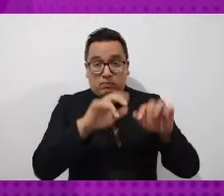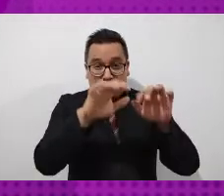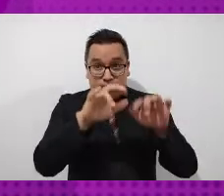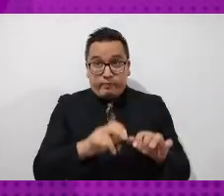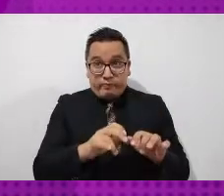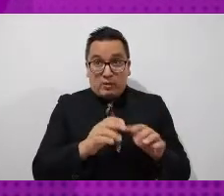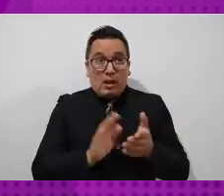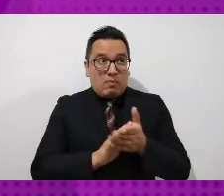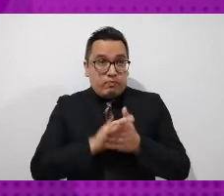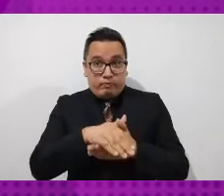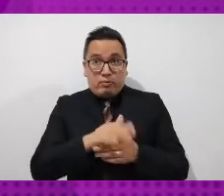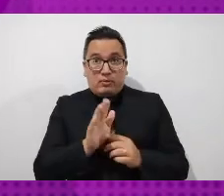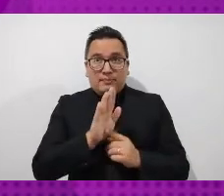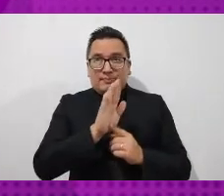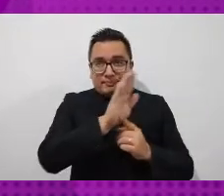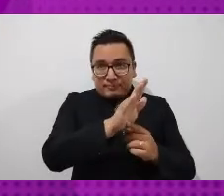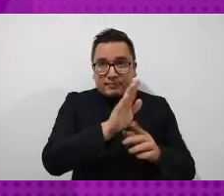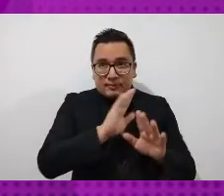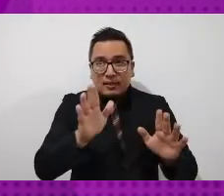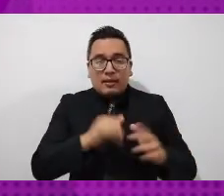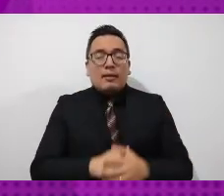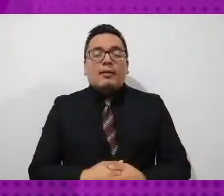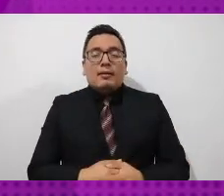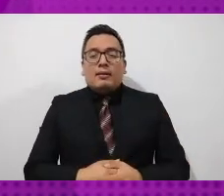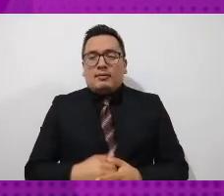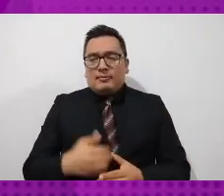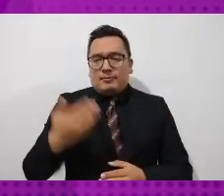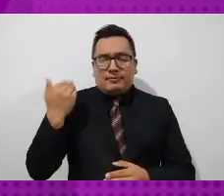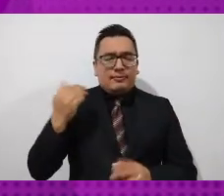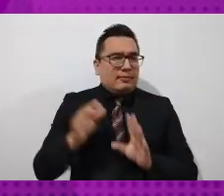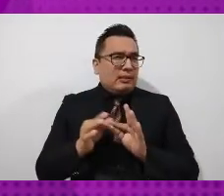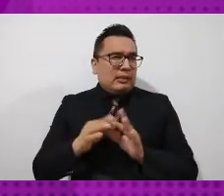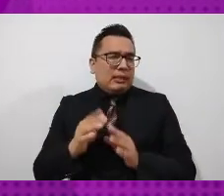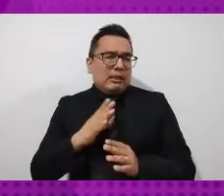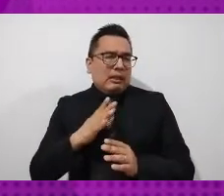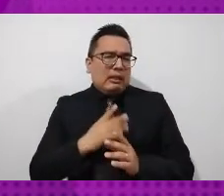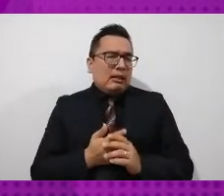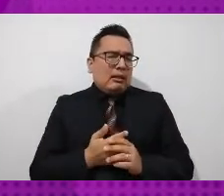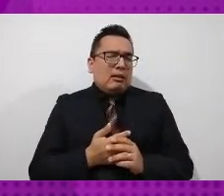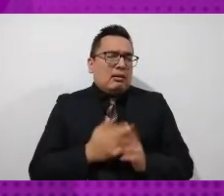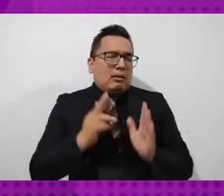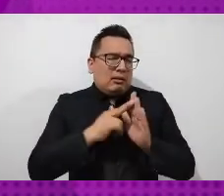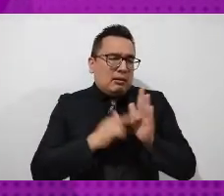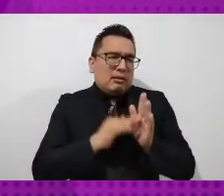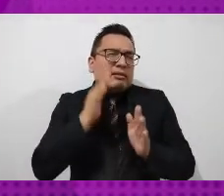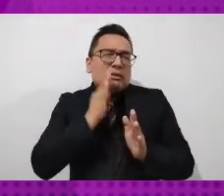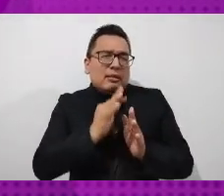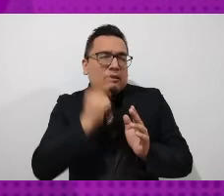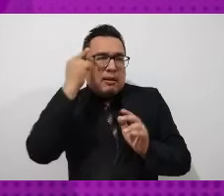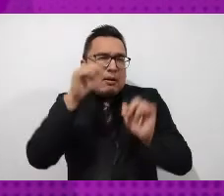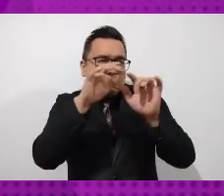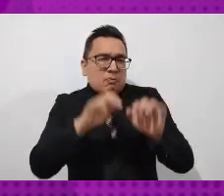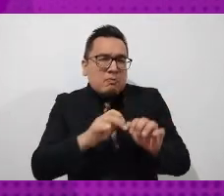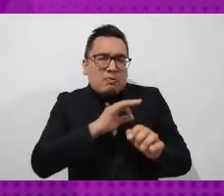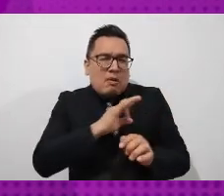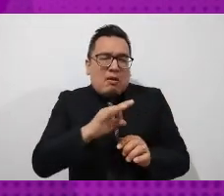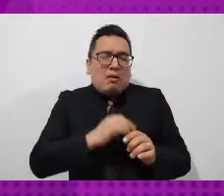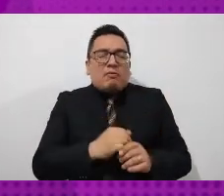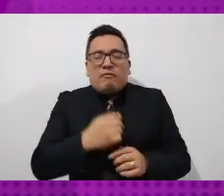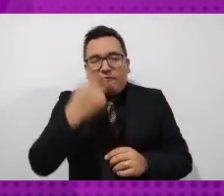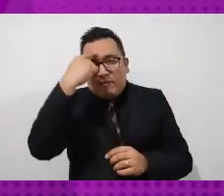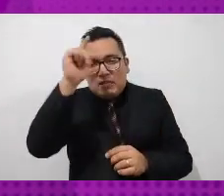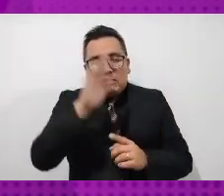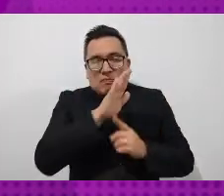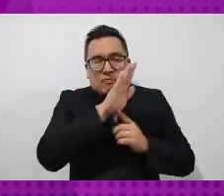donde contiene su propuesta, que como hemos visto, tiene mínimos formalismos, realmente se puede presentar sin mayor